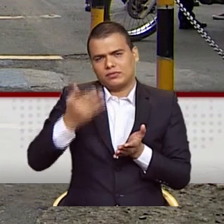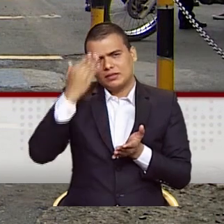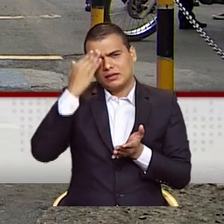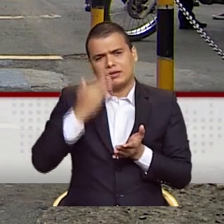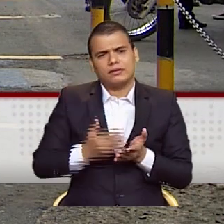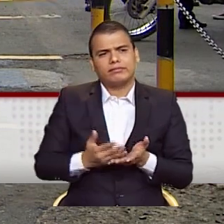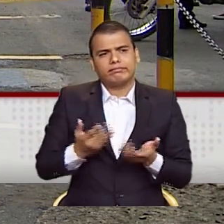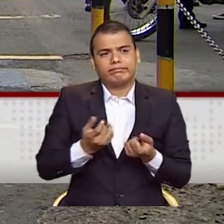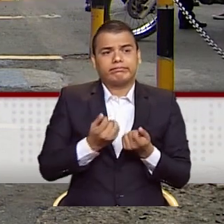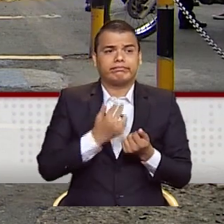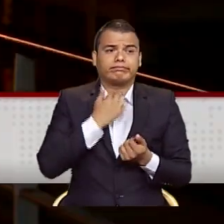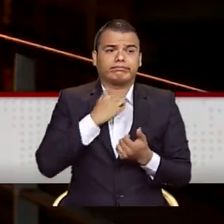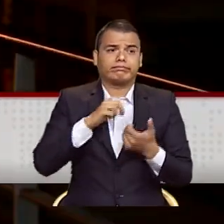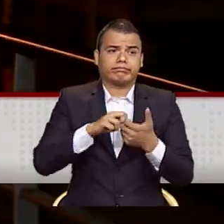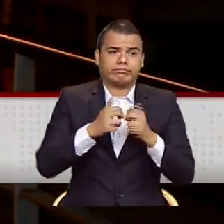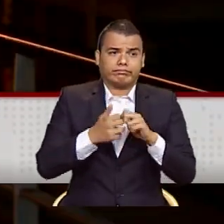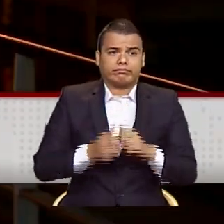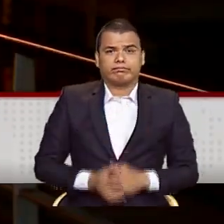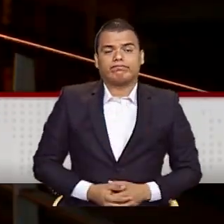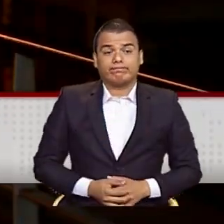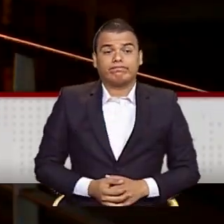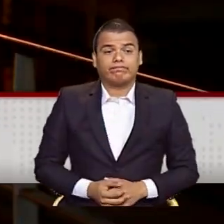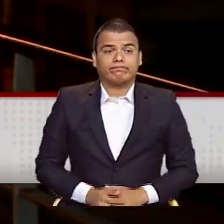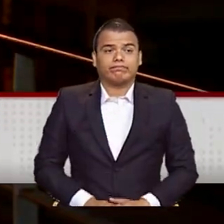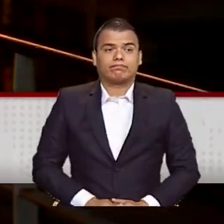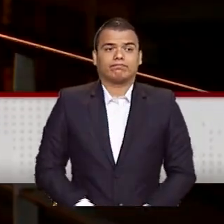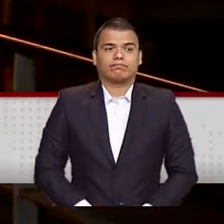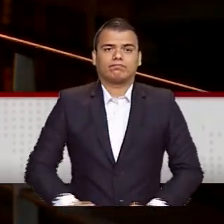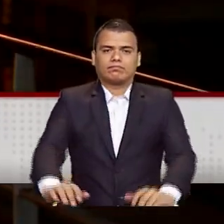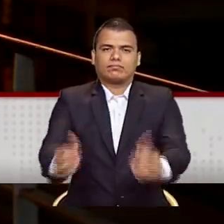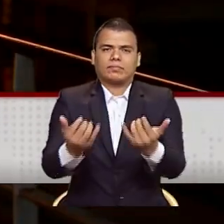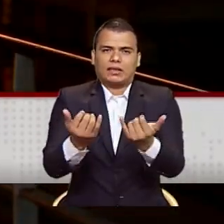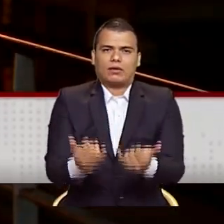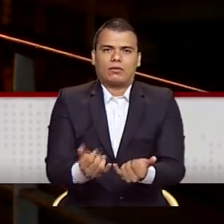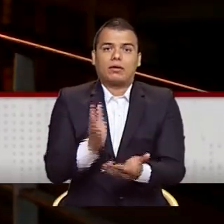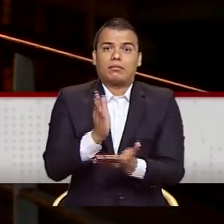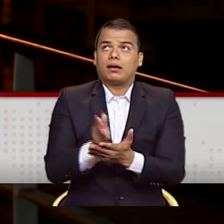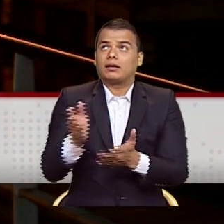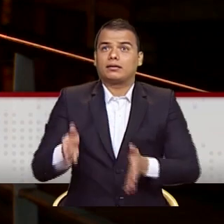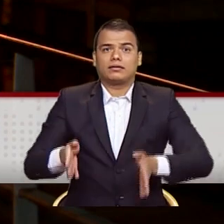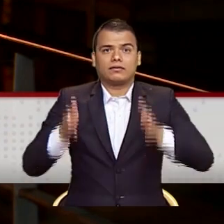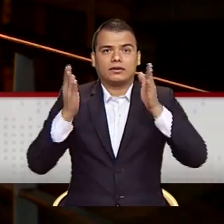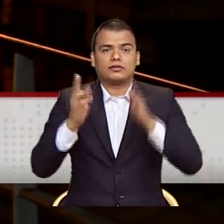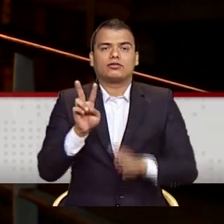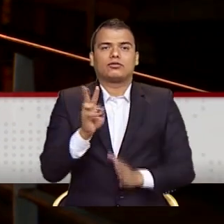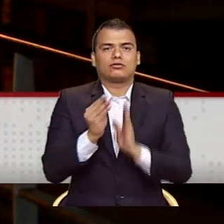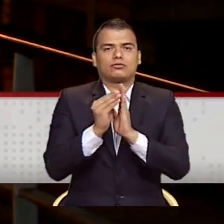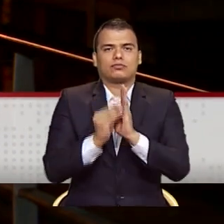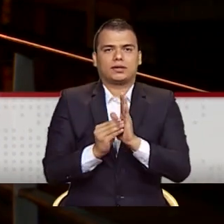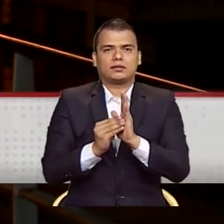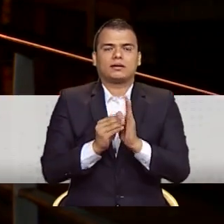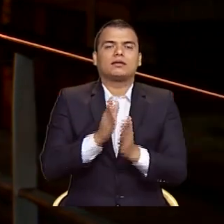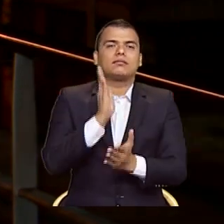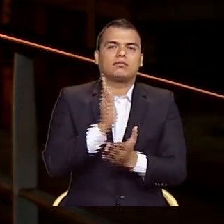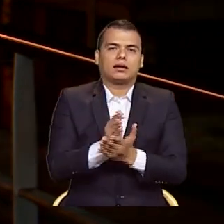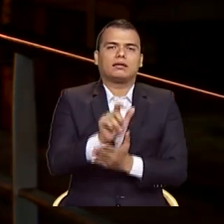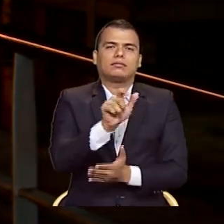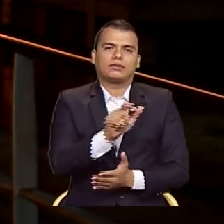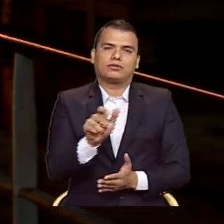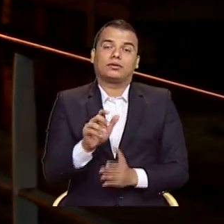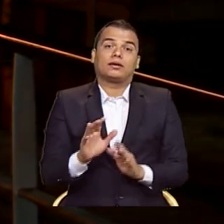problemas económicos. Este es el segundo caso que se reporta desde este edificio en menos de 3 meses.